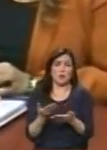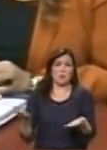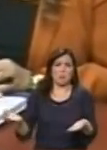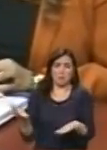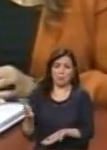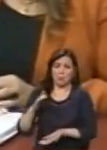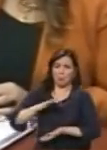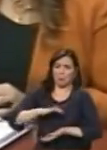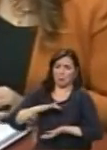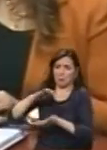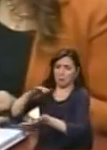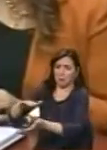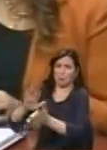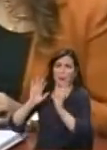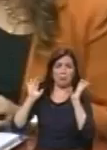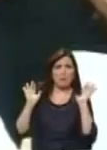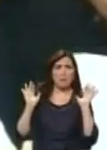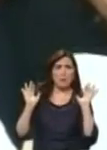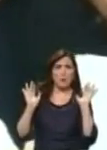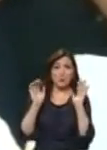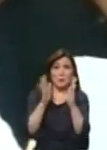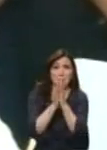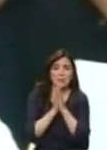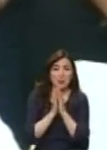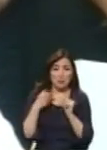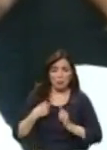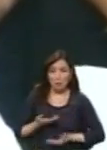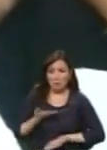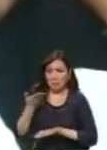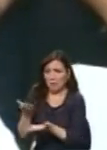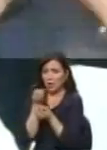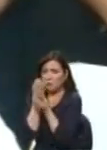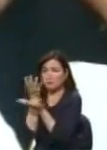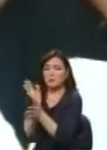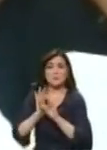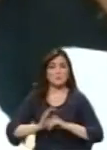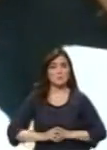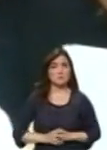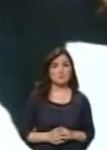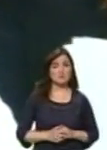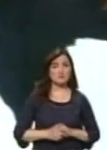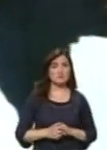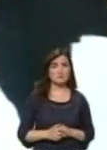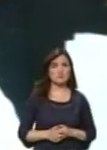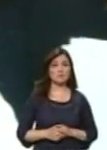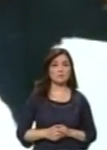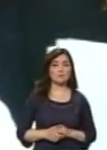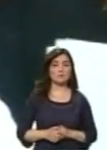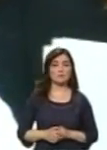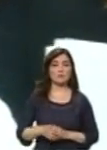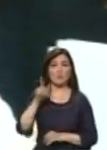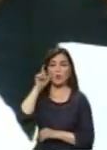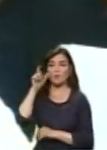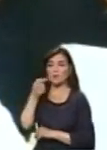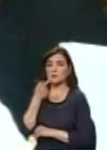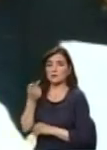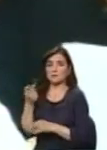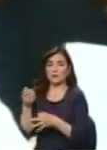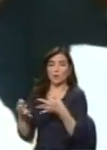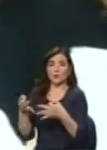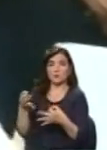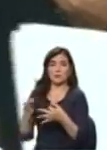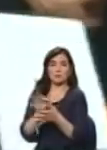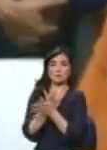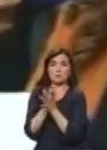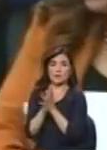requiriera, que se le haría llegar en el menor tiempo posible. Fue una informalidad, según la fiscal, que aún no tiene efectos jurídicos